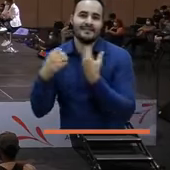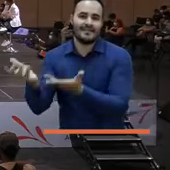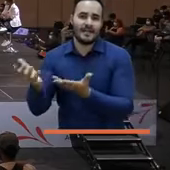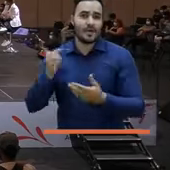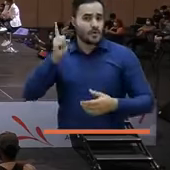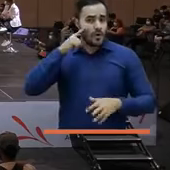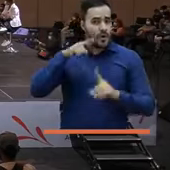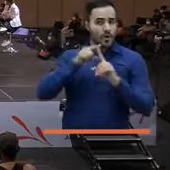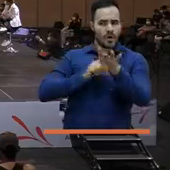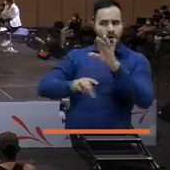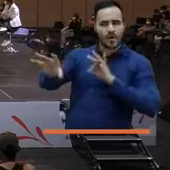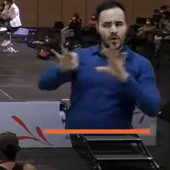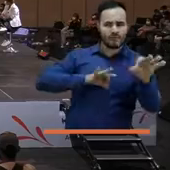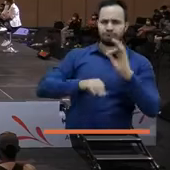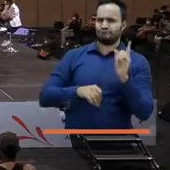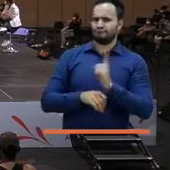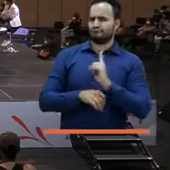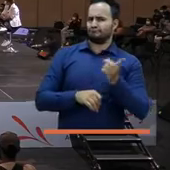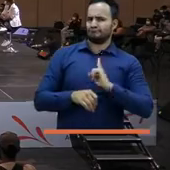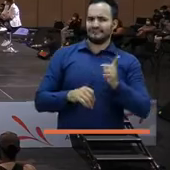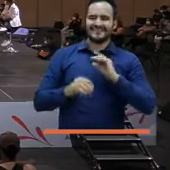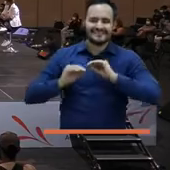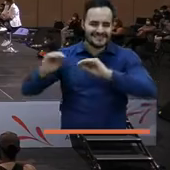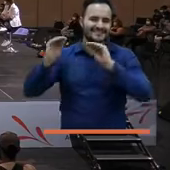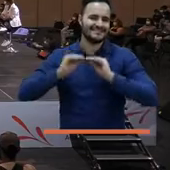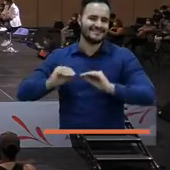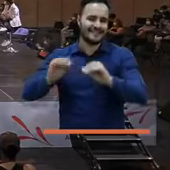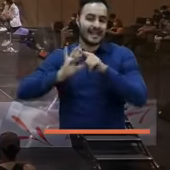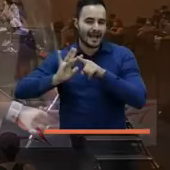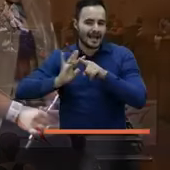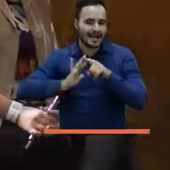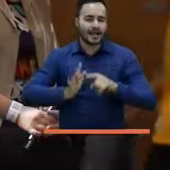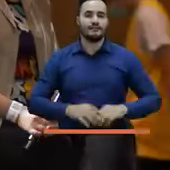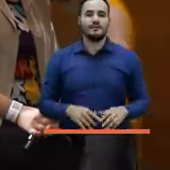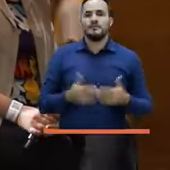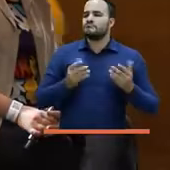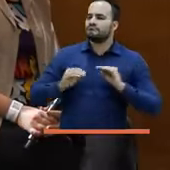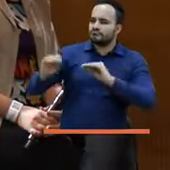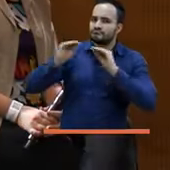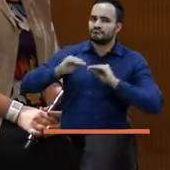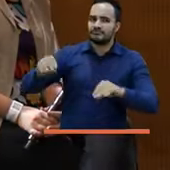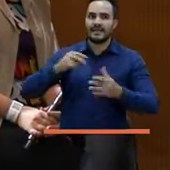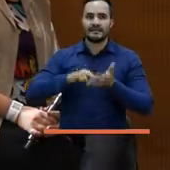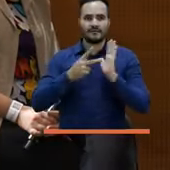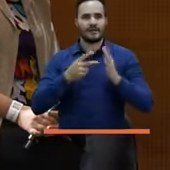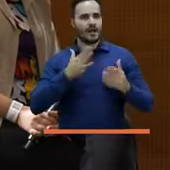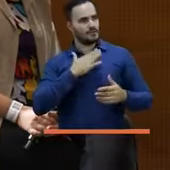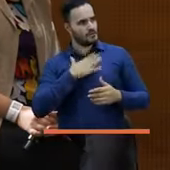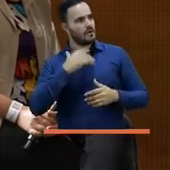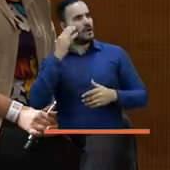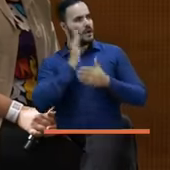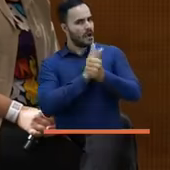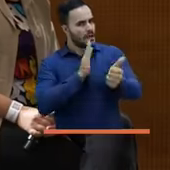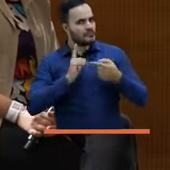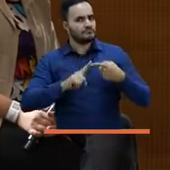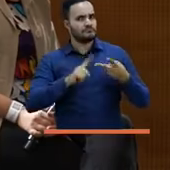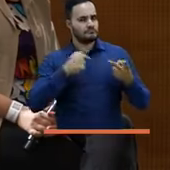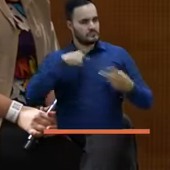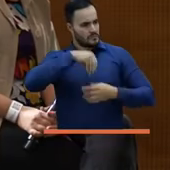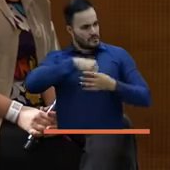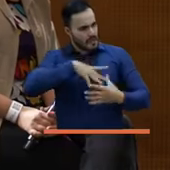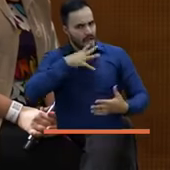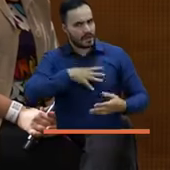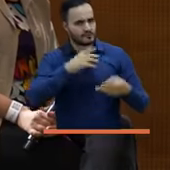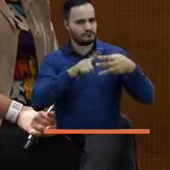cada una de las personas que pasan por esa mentoría de talento para decirles mira tú eres bueno estás tu competencia estas son tus